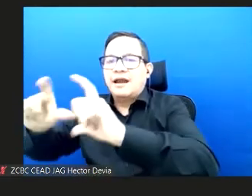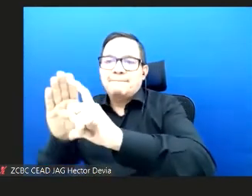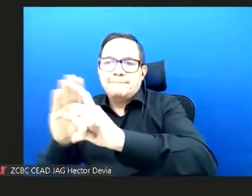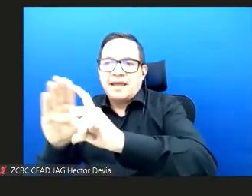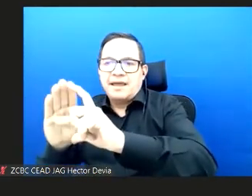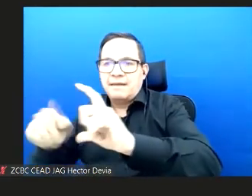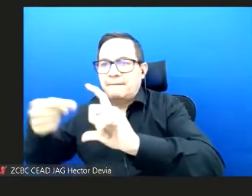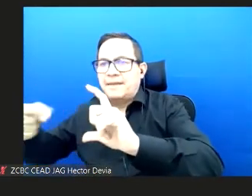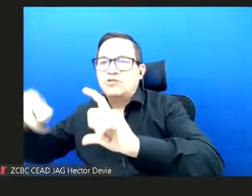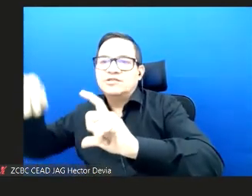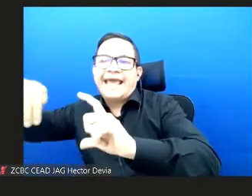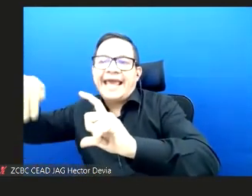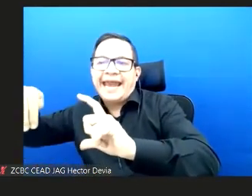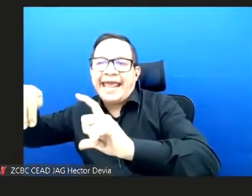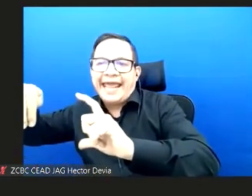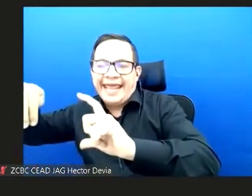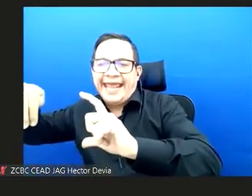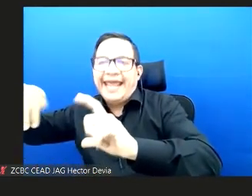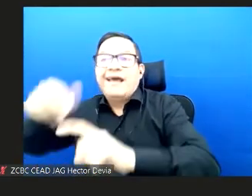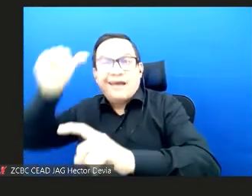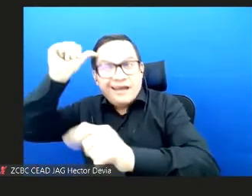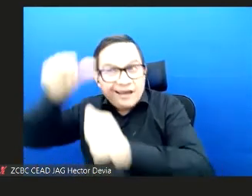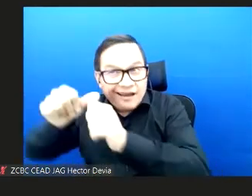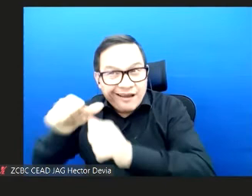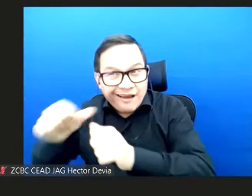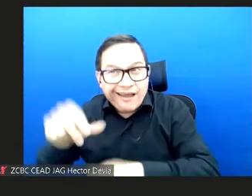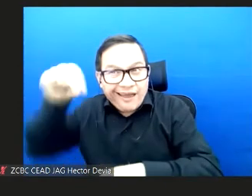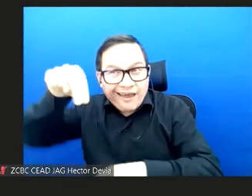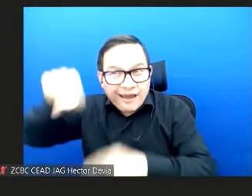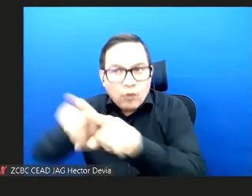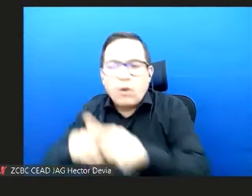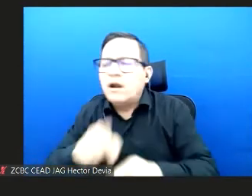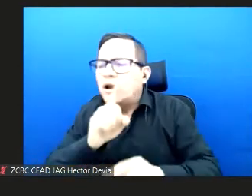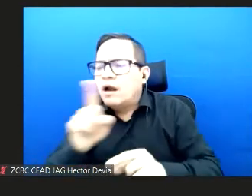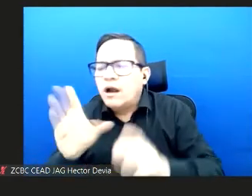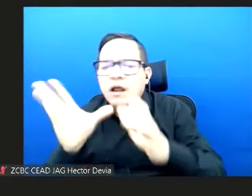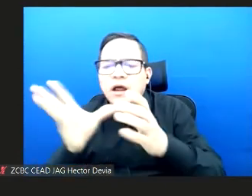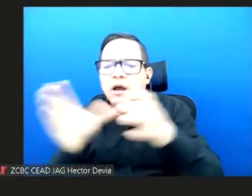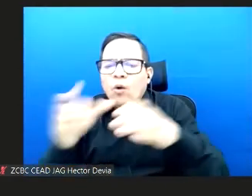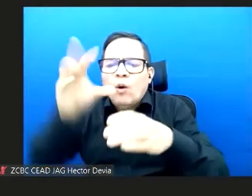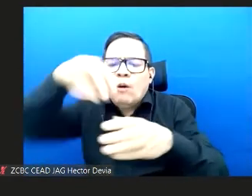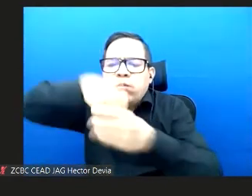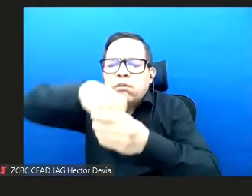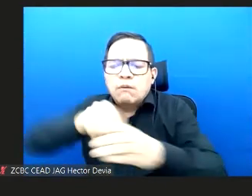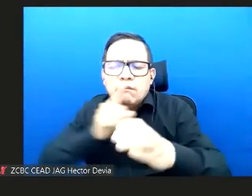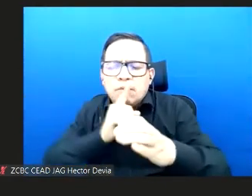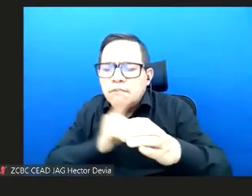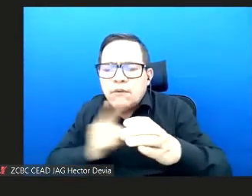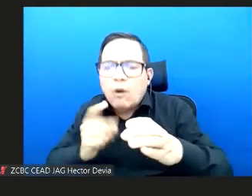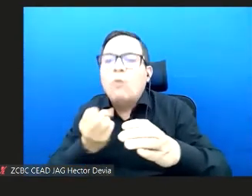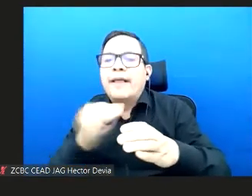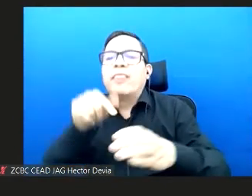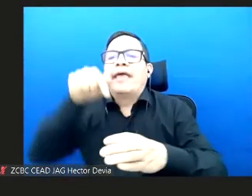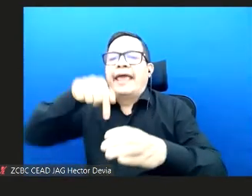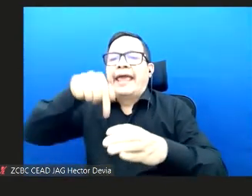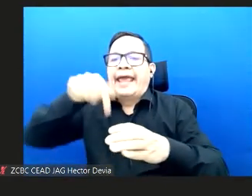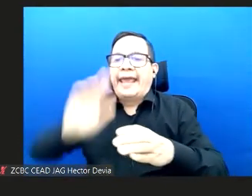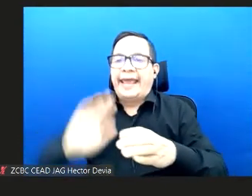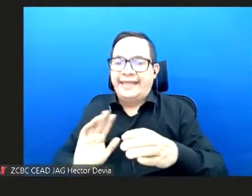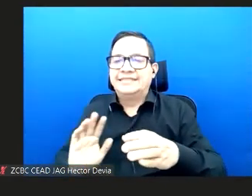¿sí? Menos el cardinal de A intersección B. ¿Sí? Vamos a ver el ejemplo acá para que nos quede más claro y no quede